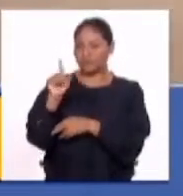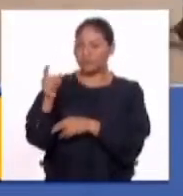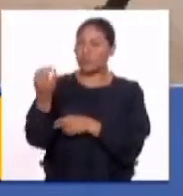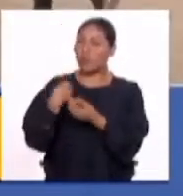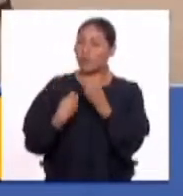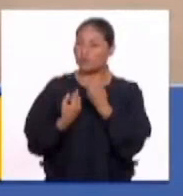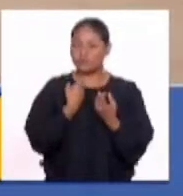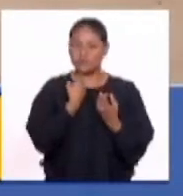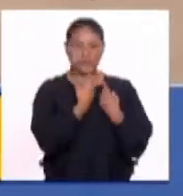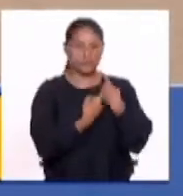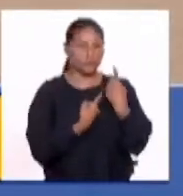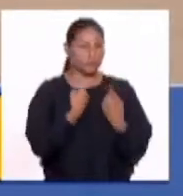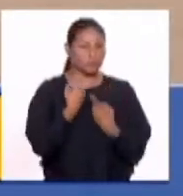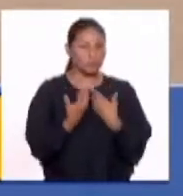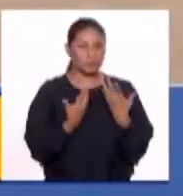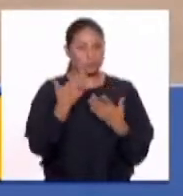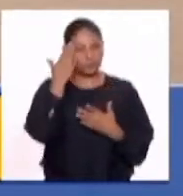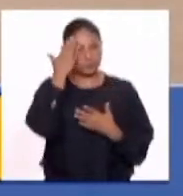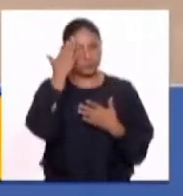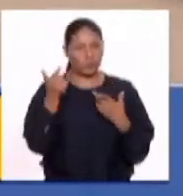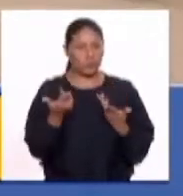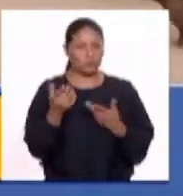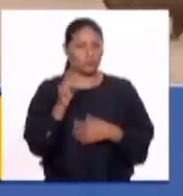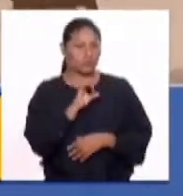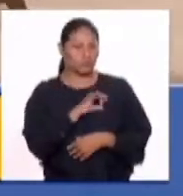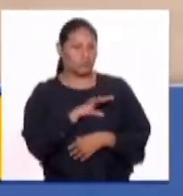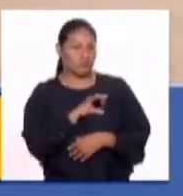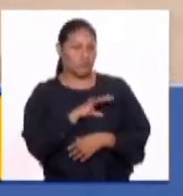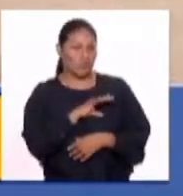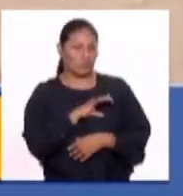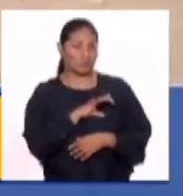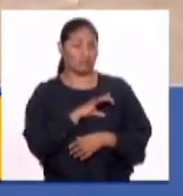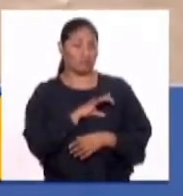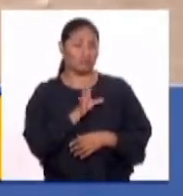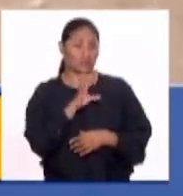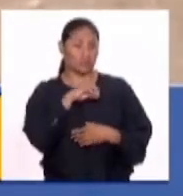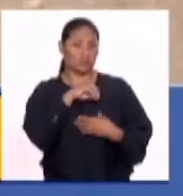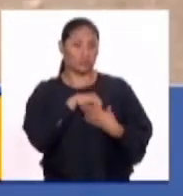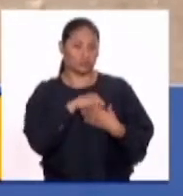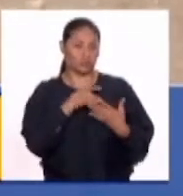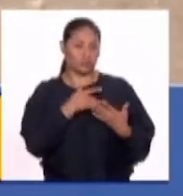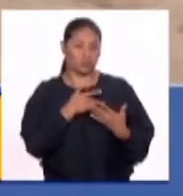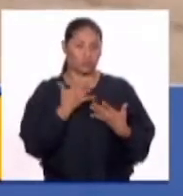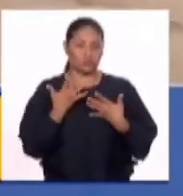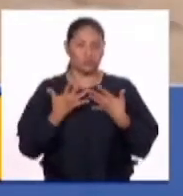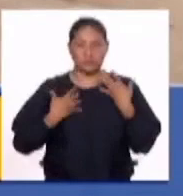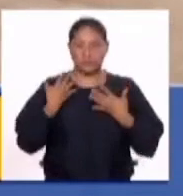en la opinión pública chilena, ¿no? ¿Existe un ánimo público